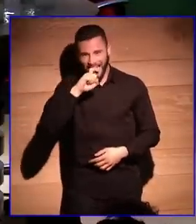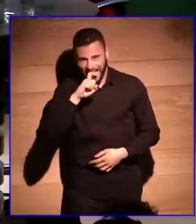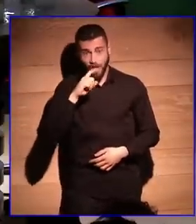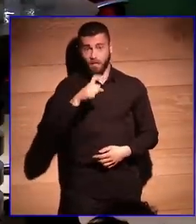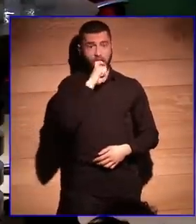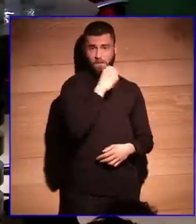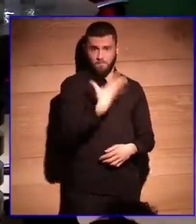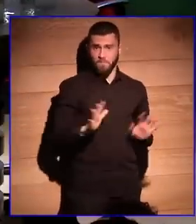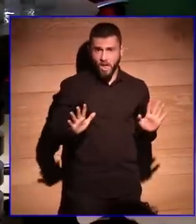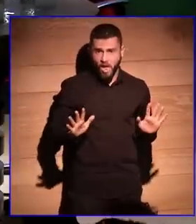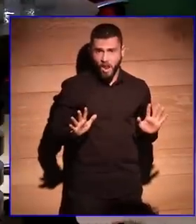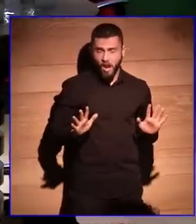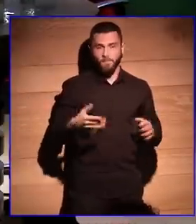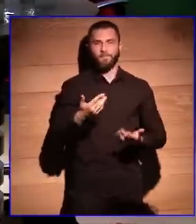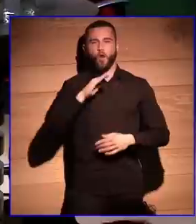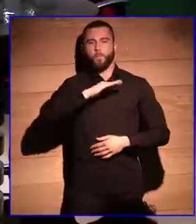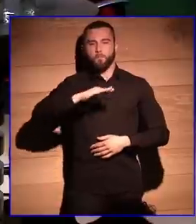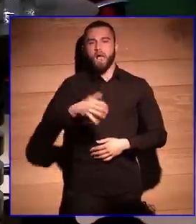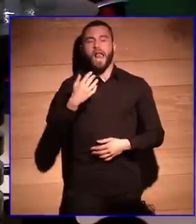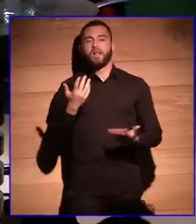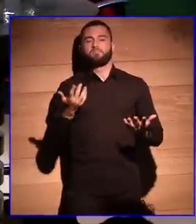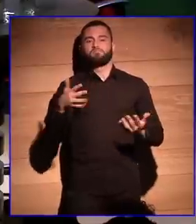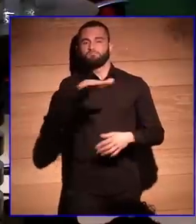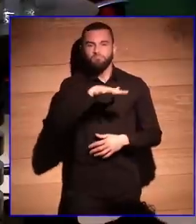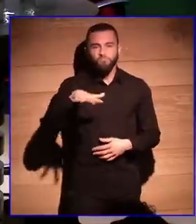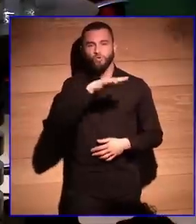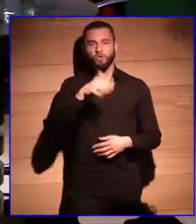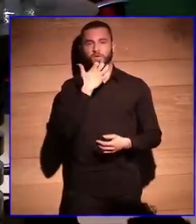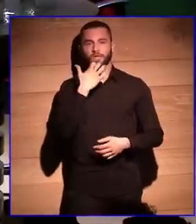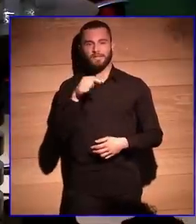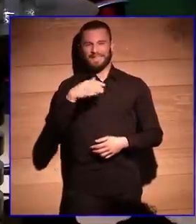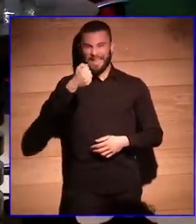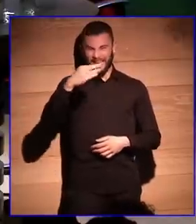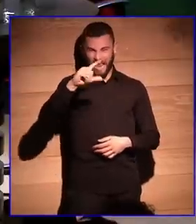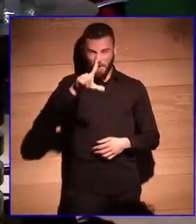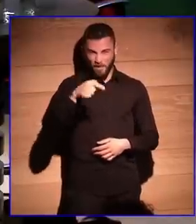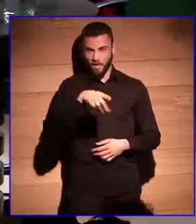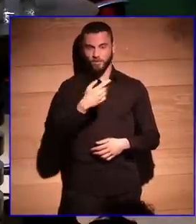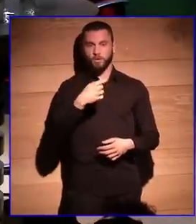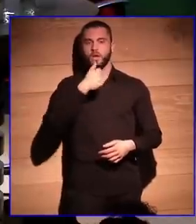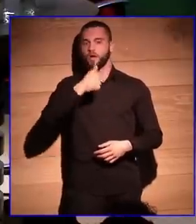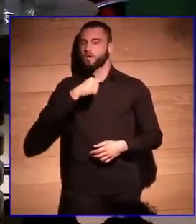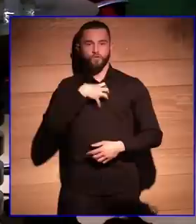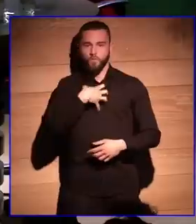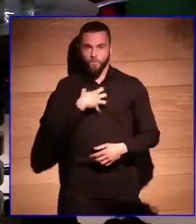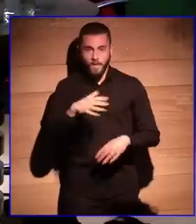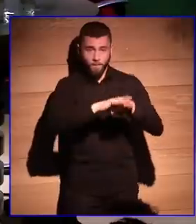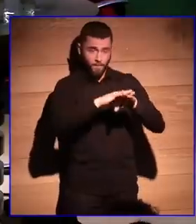pero ¿dónde estaba el mal? ¿En lo redicho insoportable que era Abel? Perdona, Juan, que...